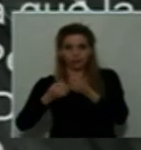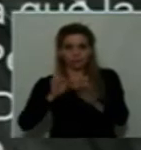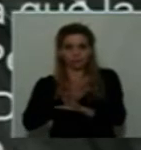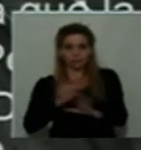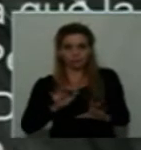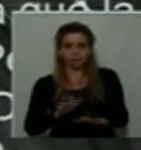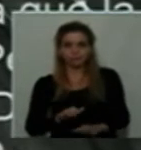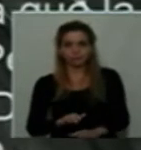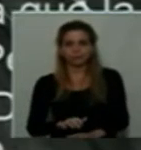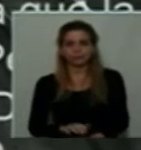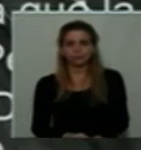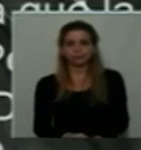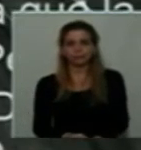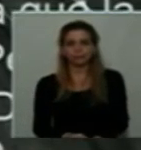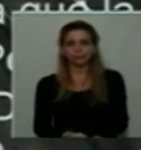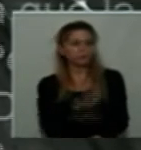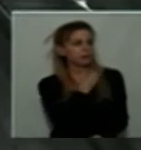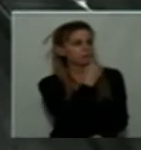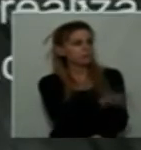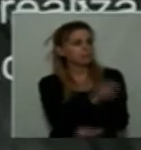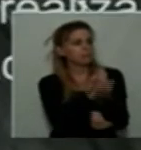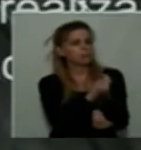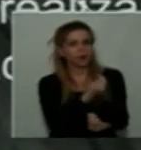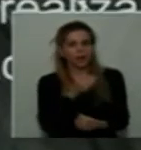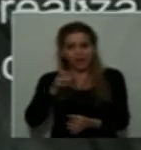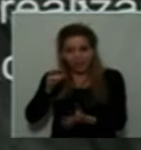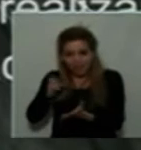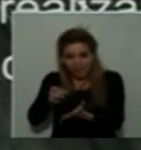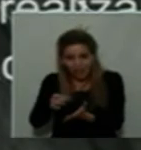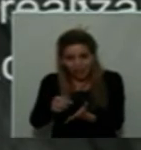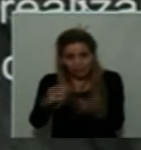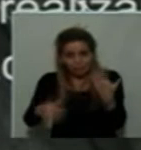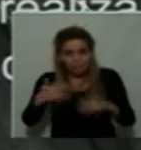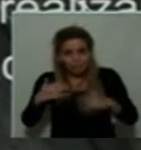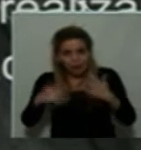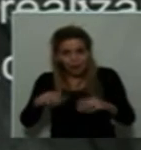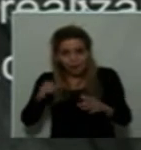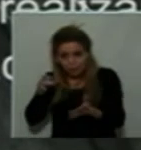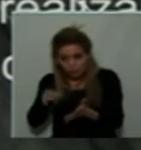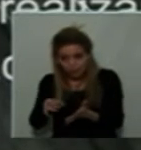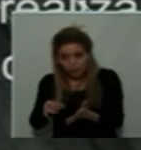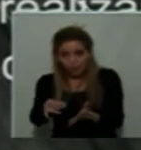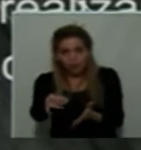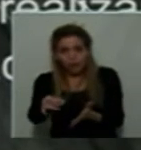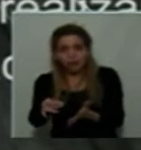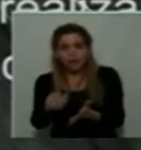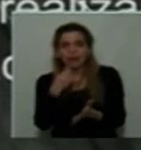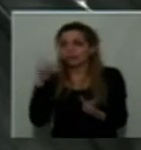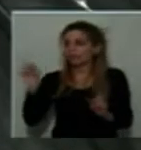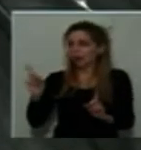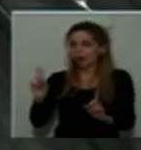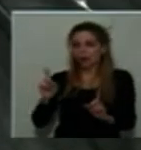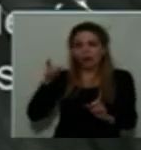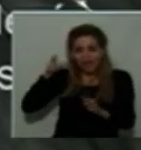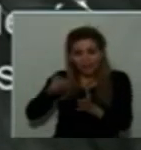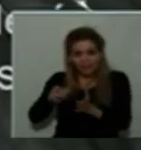que no entendí técnicamente. ¿Por qué aceleró la velocidad que no entendí? ¿Cómo por qué aceleró la velocidad? ¿Por qué iba acelerando la velocidad? Va